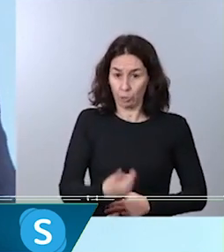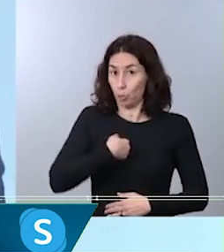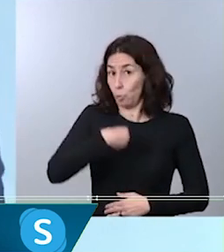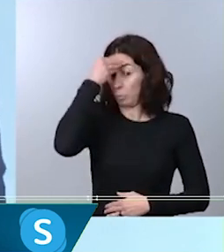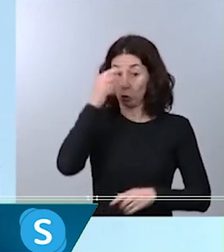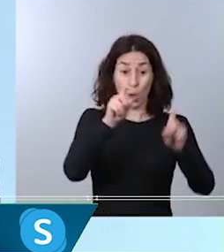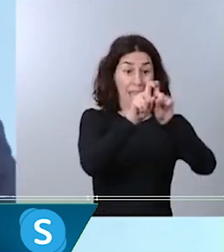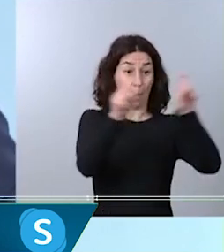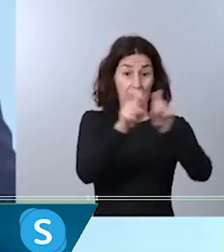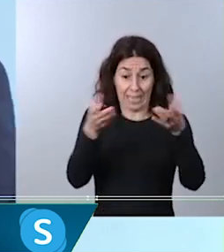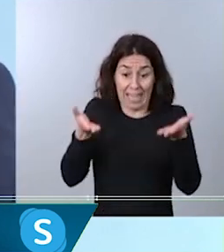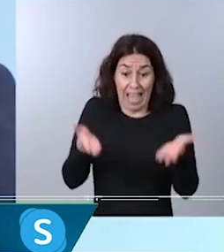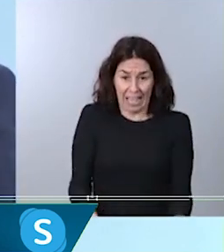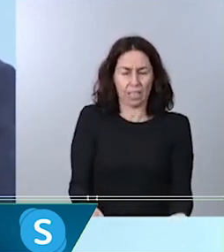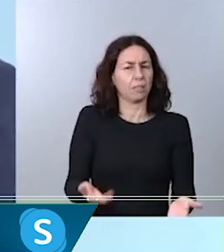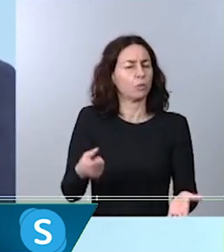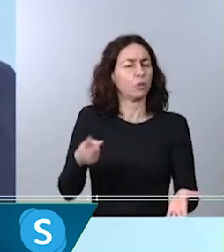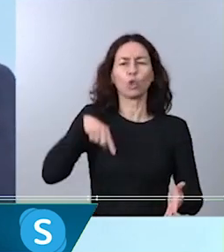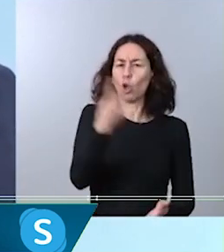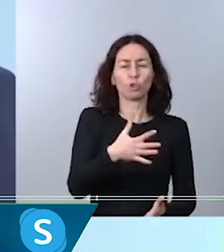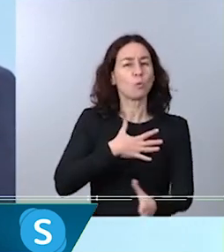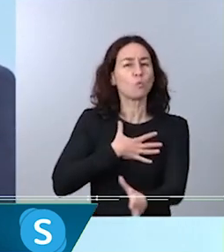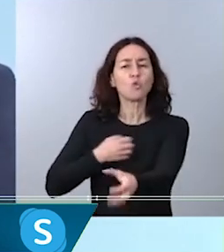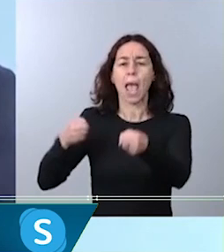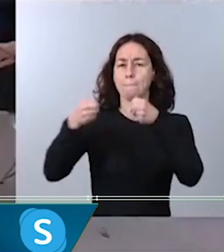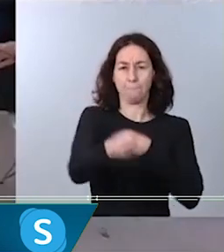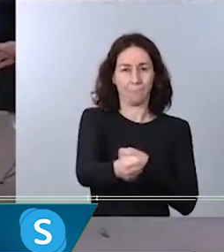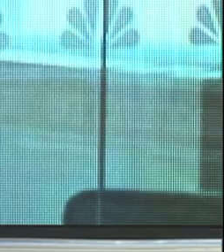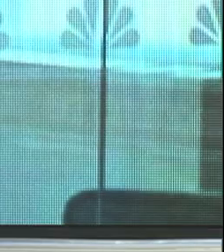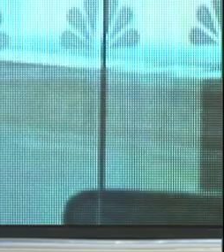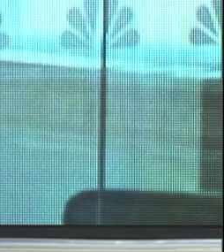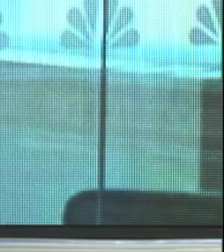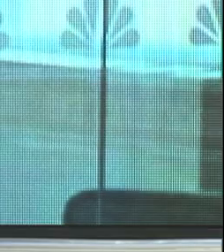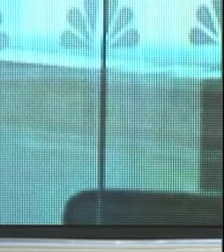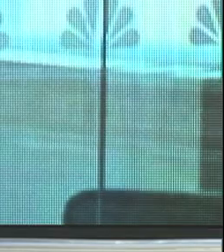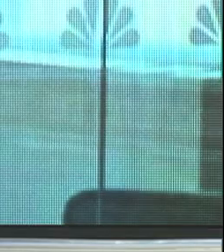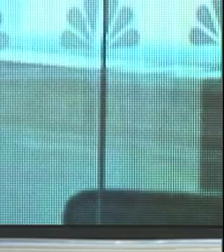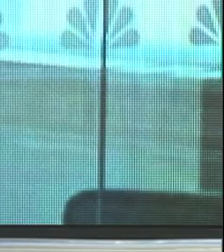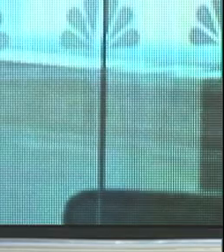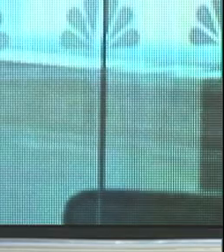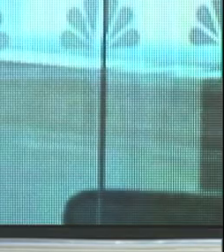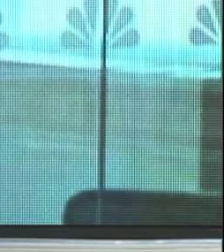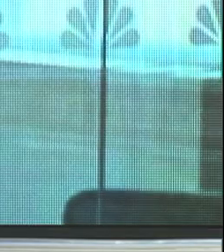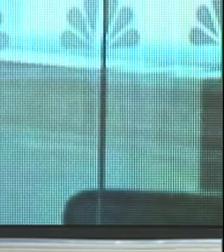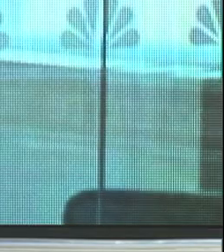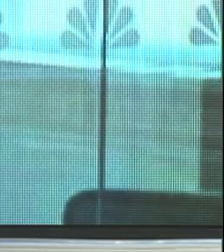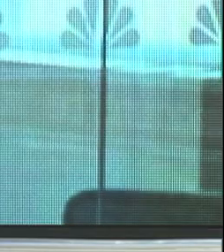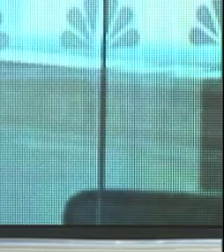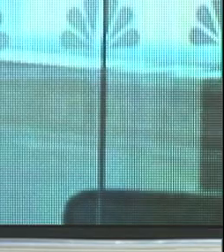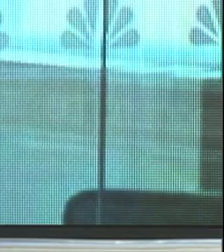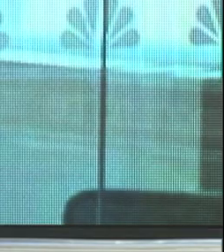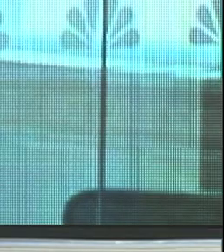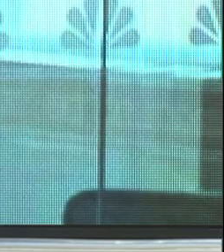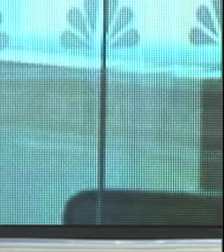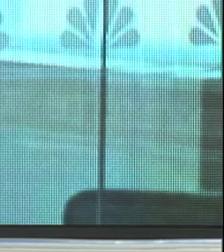mi forma de ver demasiado demasiado alto javier y una opinión esa encuesta dice que las de pepe y de box darían los